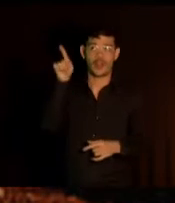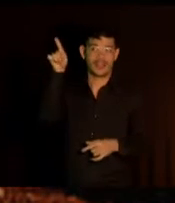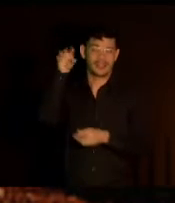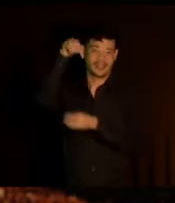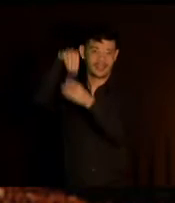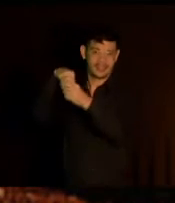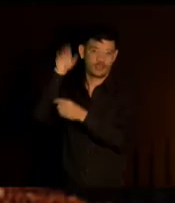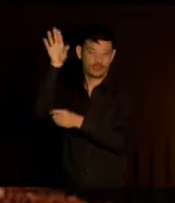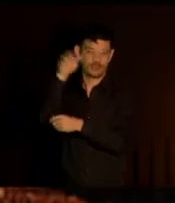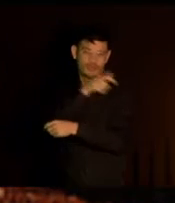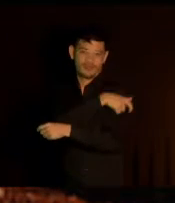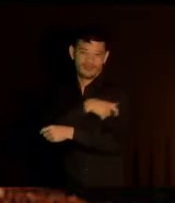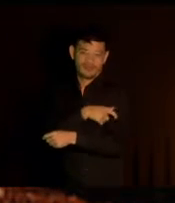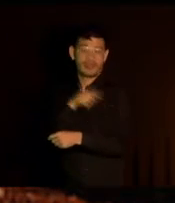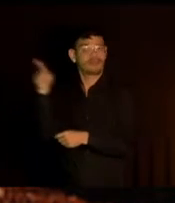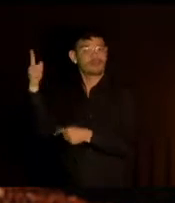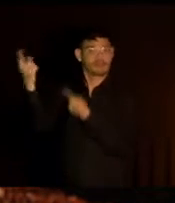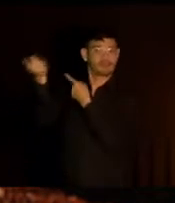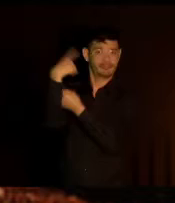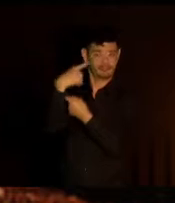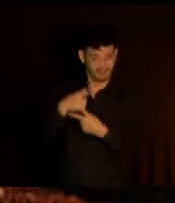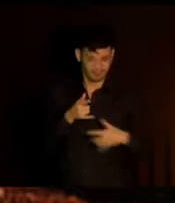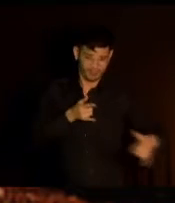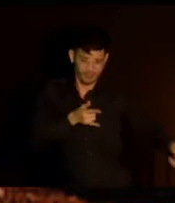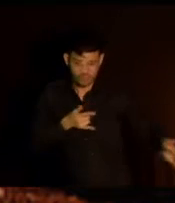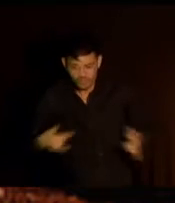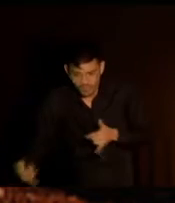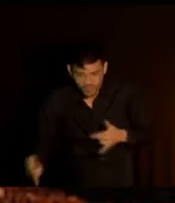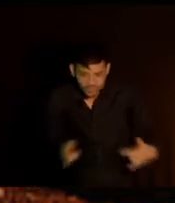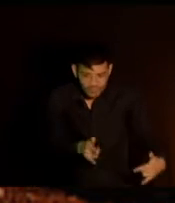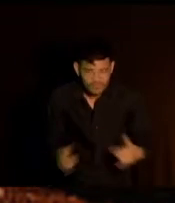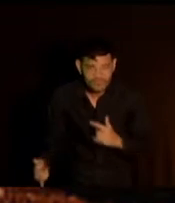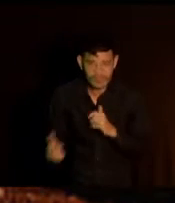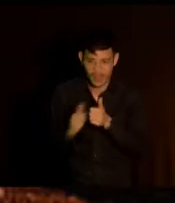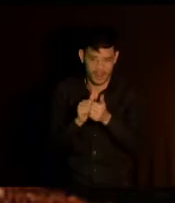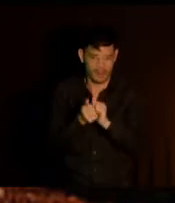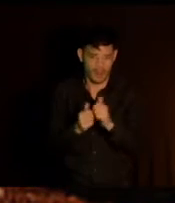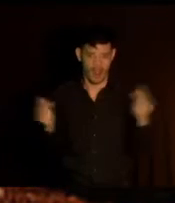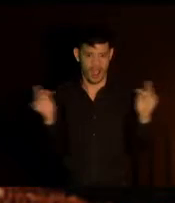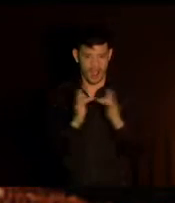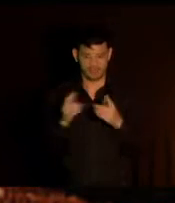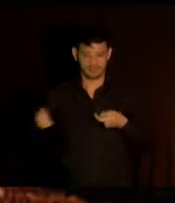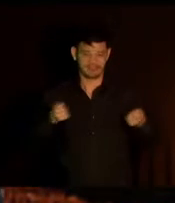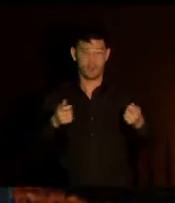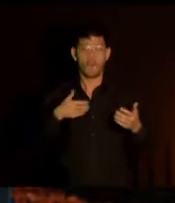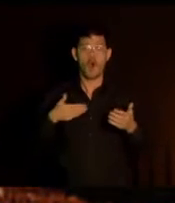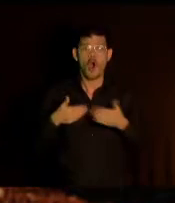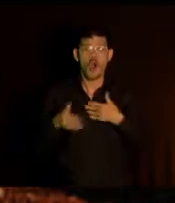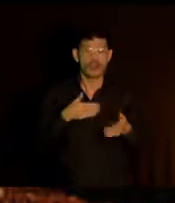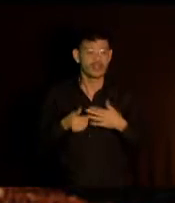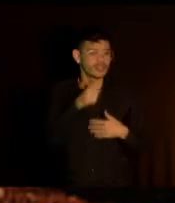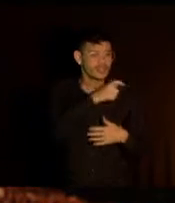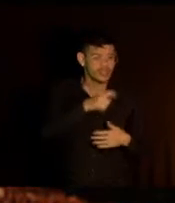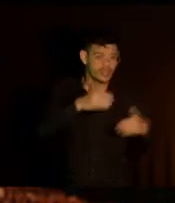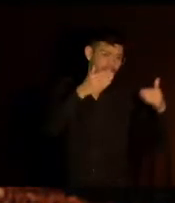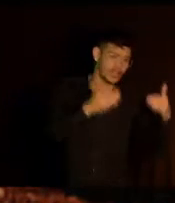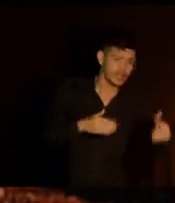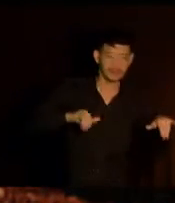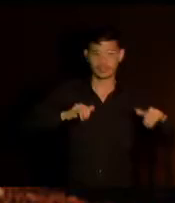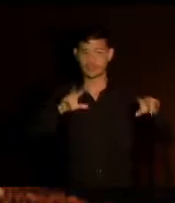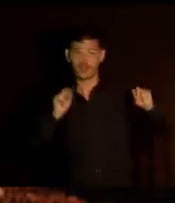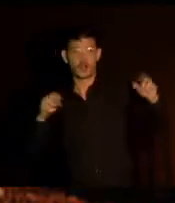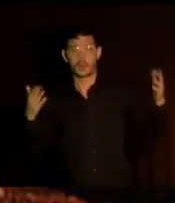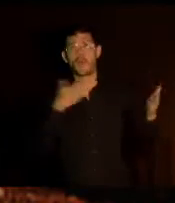ciclismo es un deporte que ellos lo manejan independientemente de quién lo practique. Muy bien, volvamos entonces al cuadro, David, para